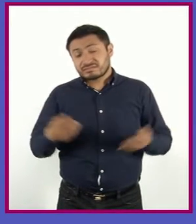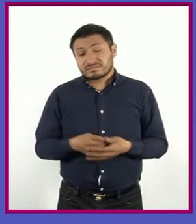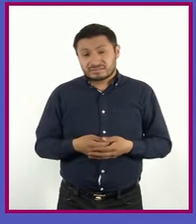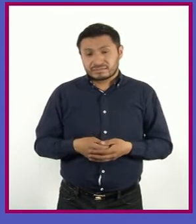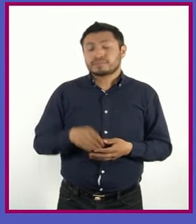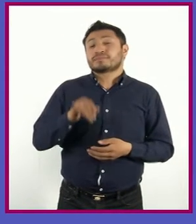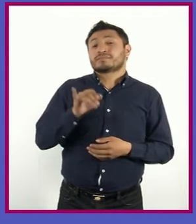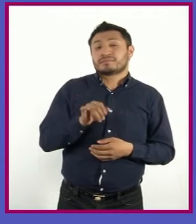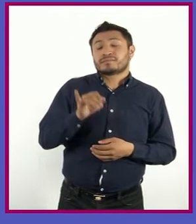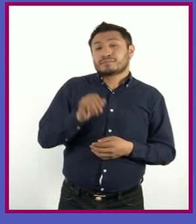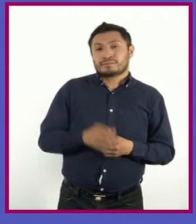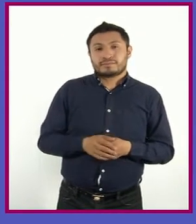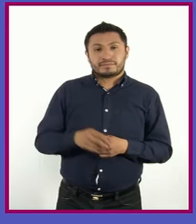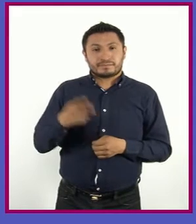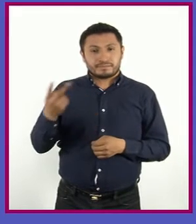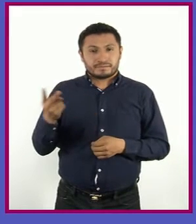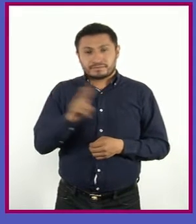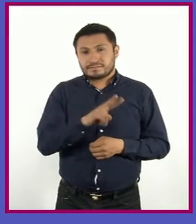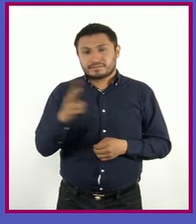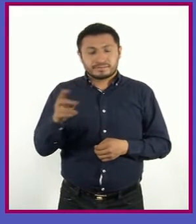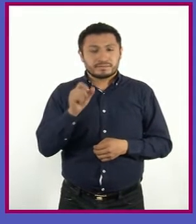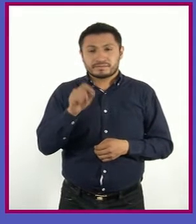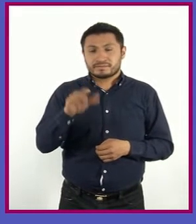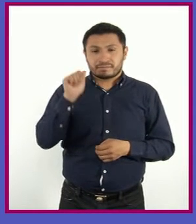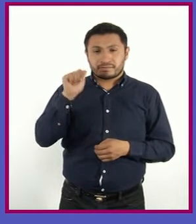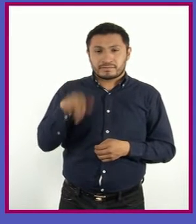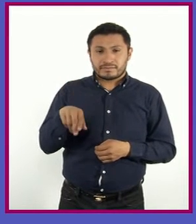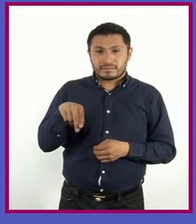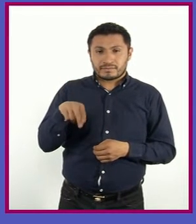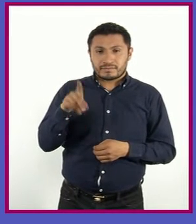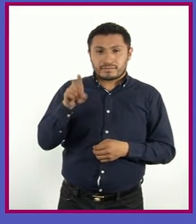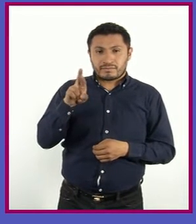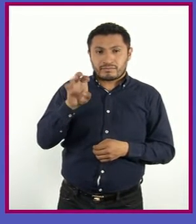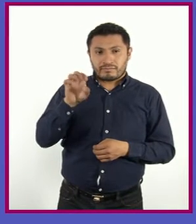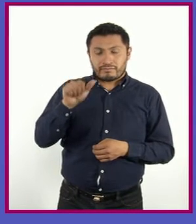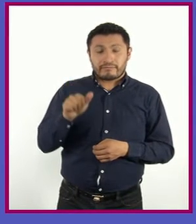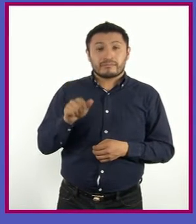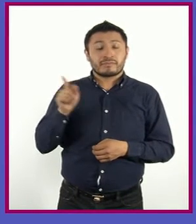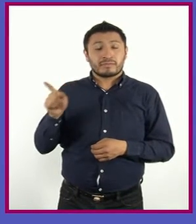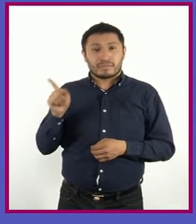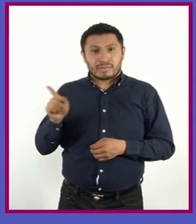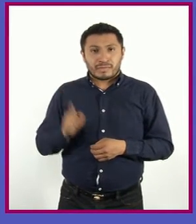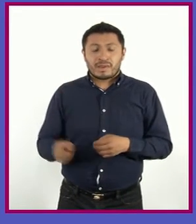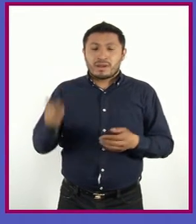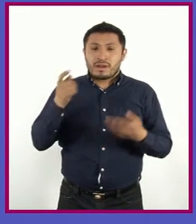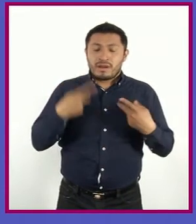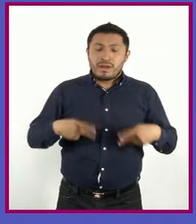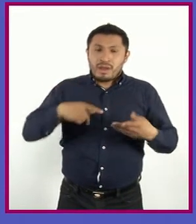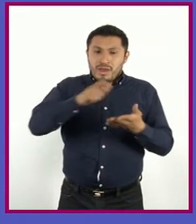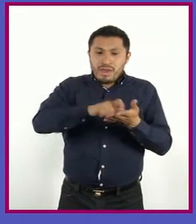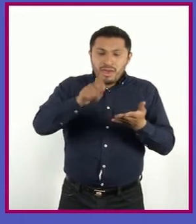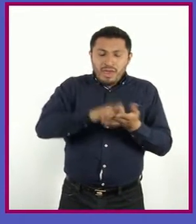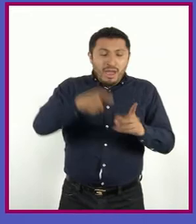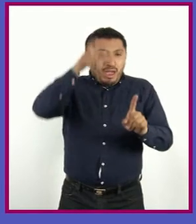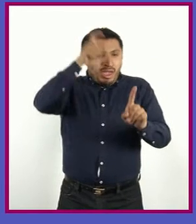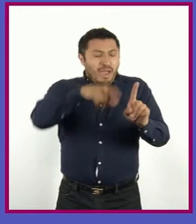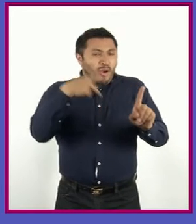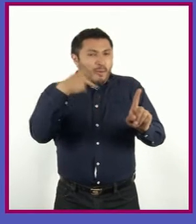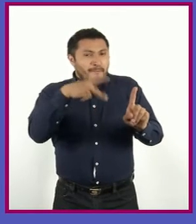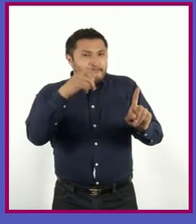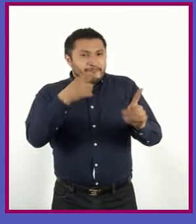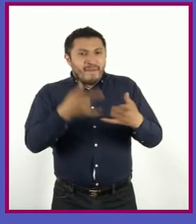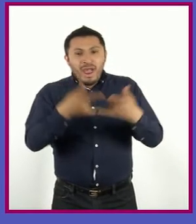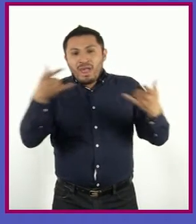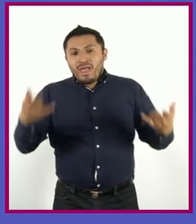Por supuesto. En ambos casos se trata de Andrea Martínez, un texto en el cual una persona escribe acerca de sí misma y narra algo